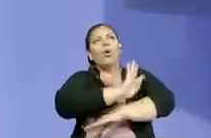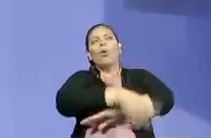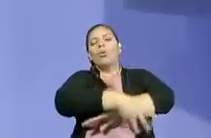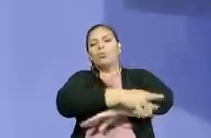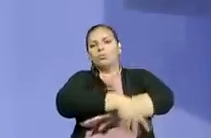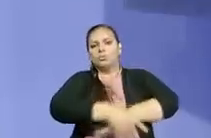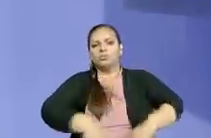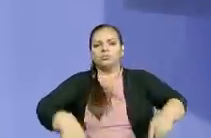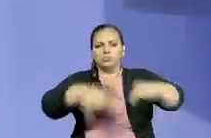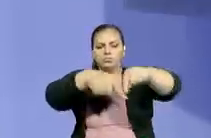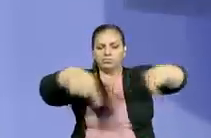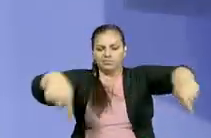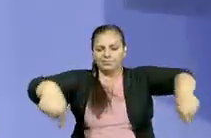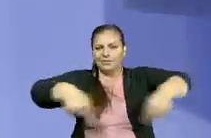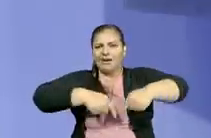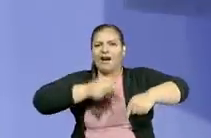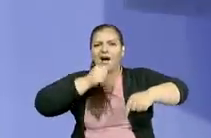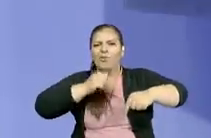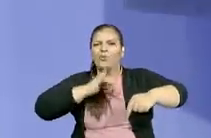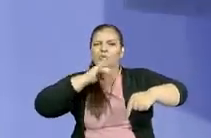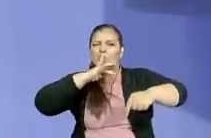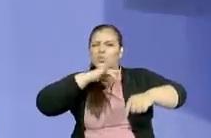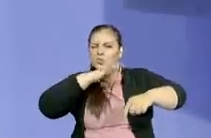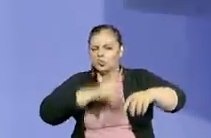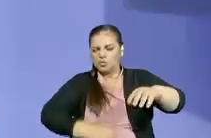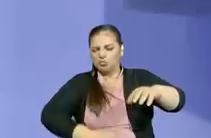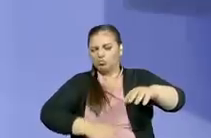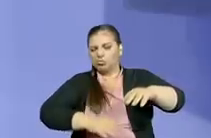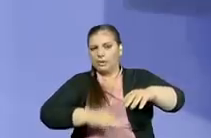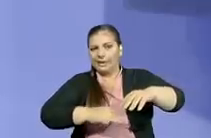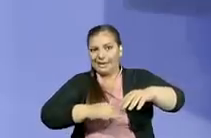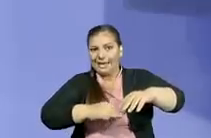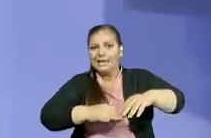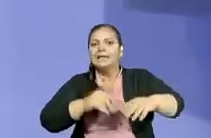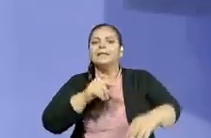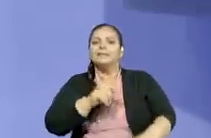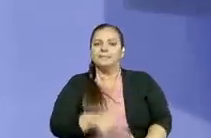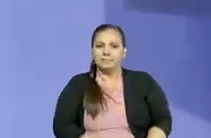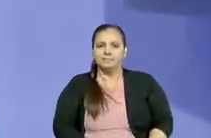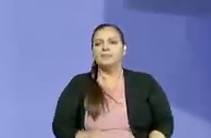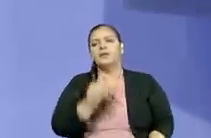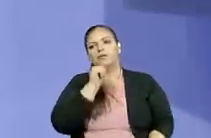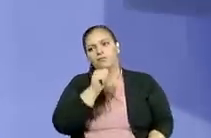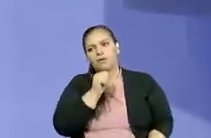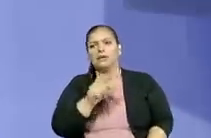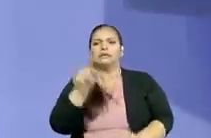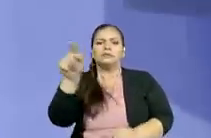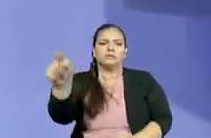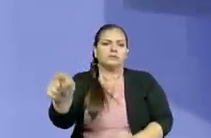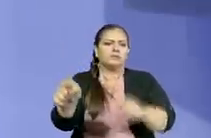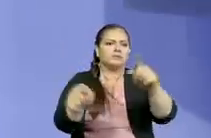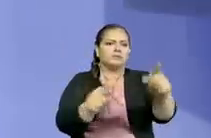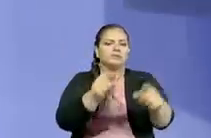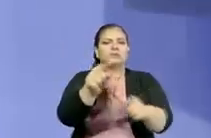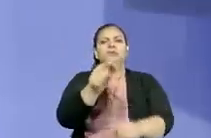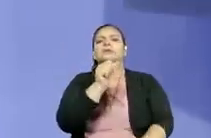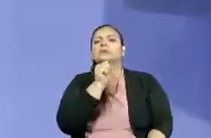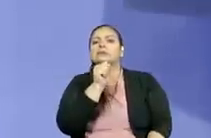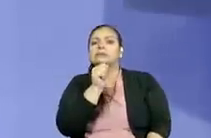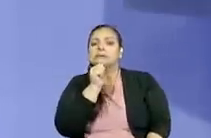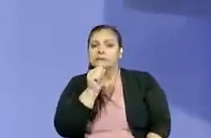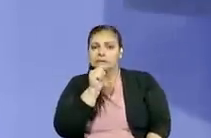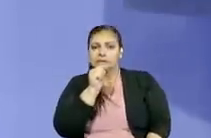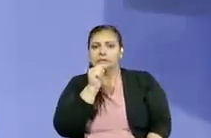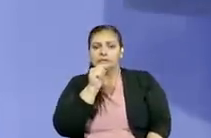quedan virtualmente terminadas. 99% en agua, 95% en alcantarillado, 100% de contratación en